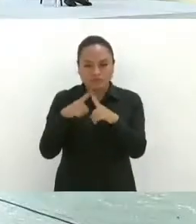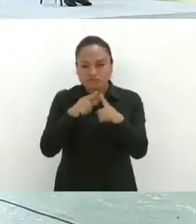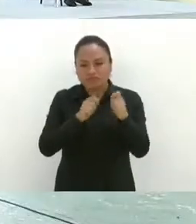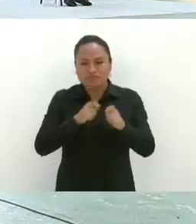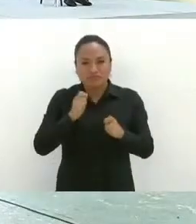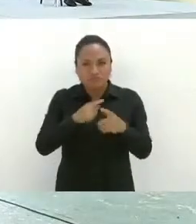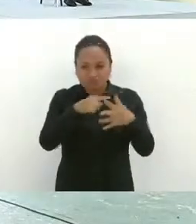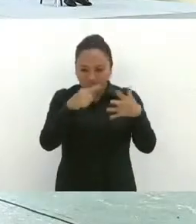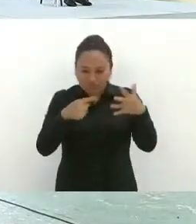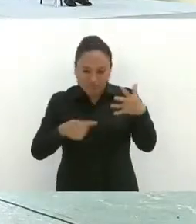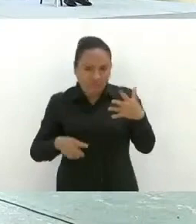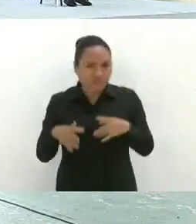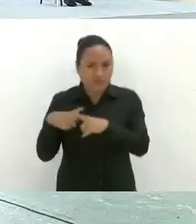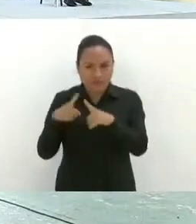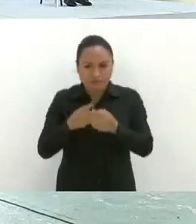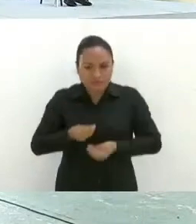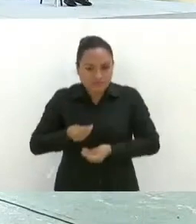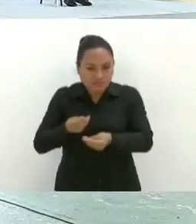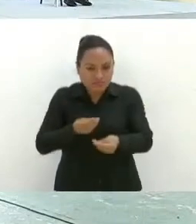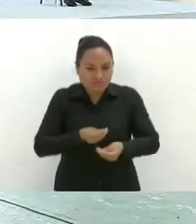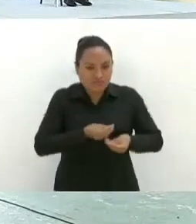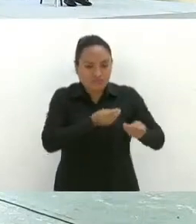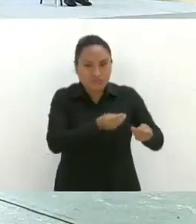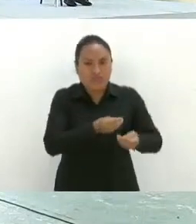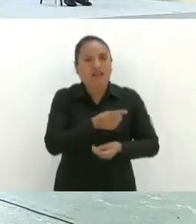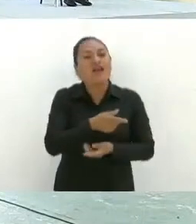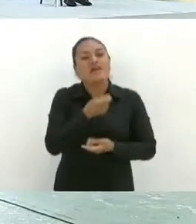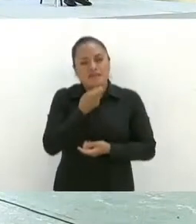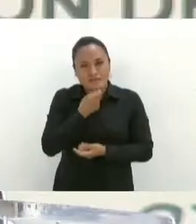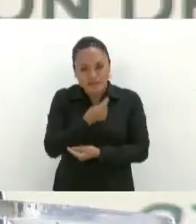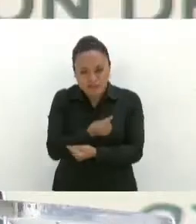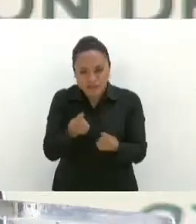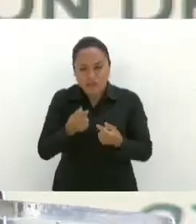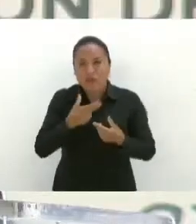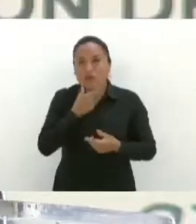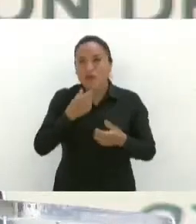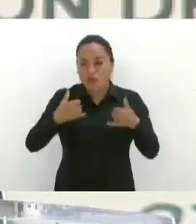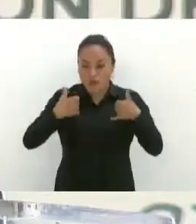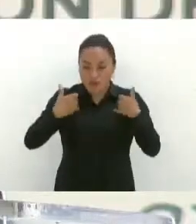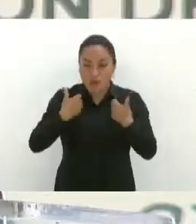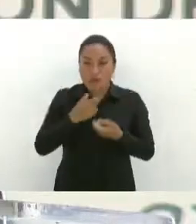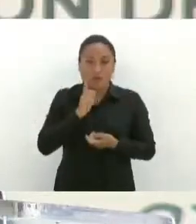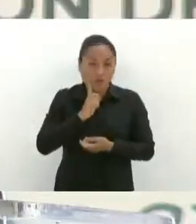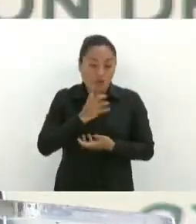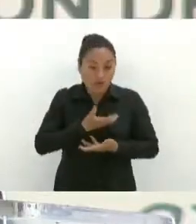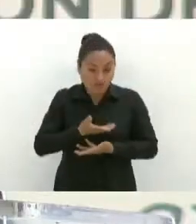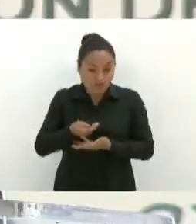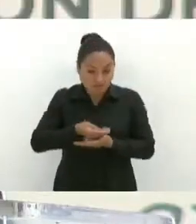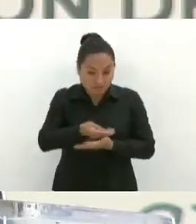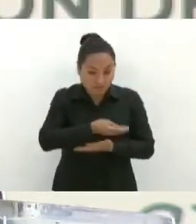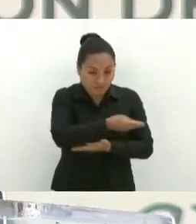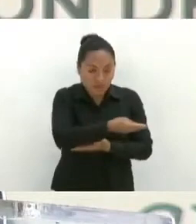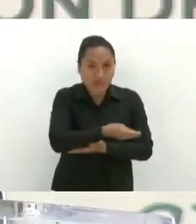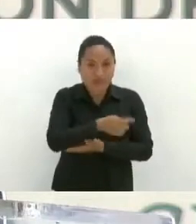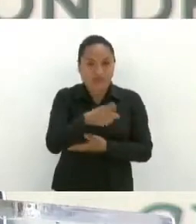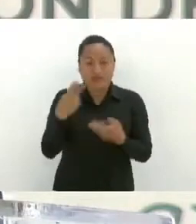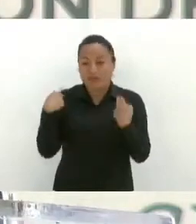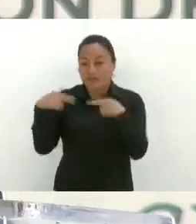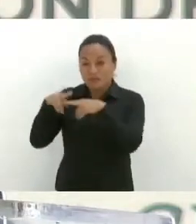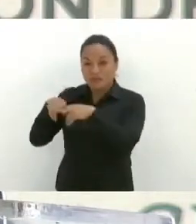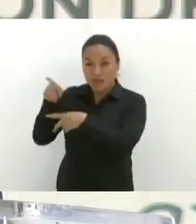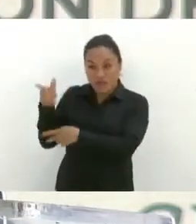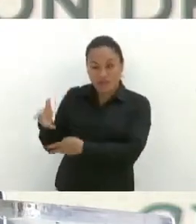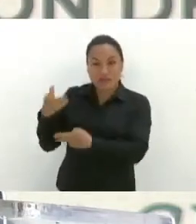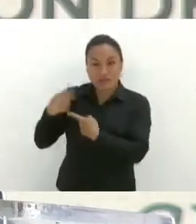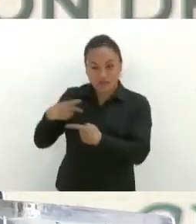Y quédese usted con la seguridad de que los maestros Quienes día a día Con el amor,